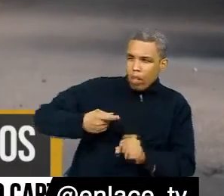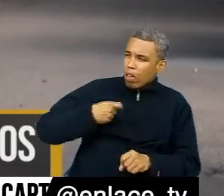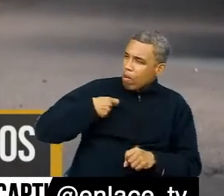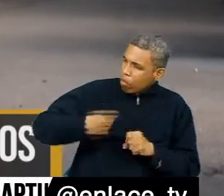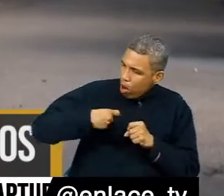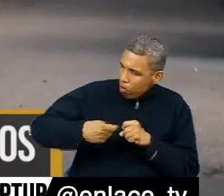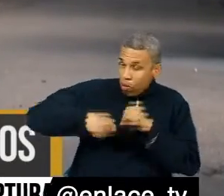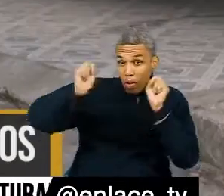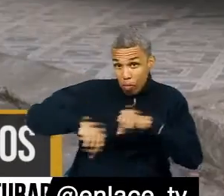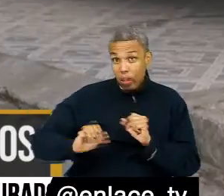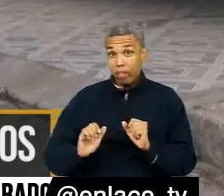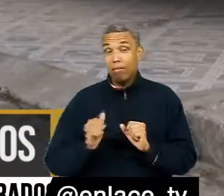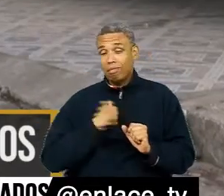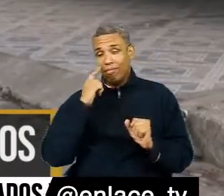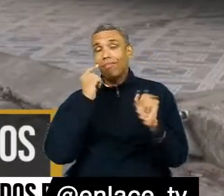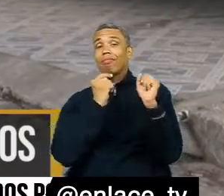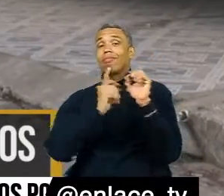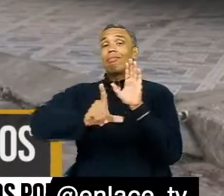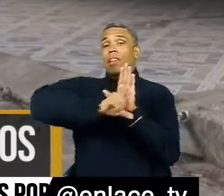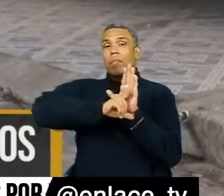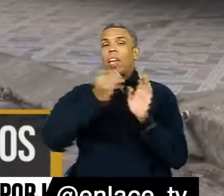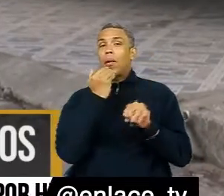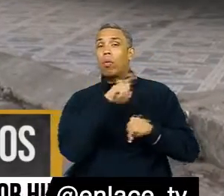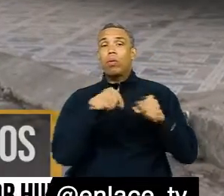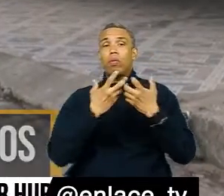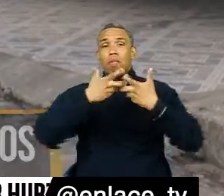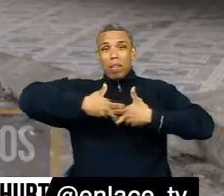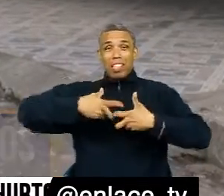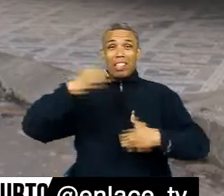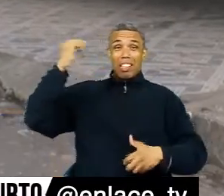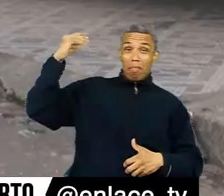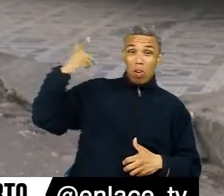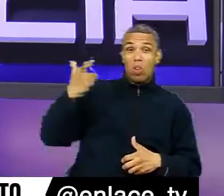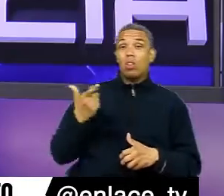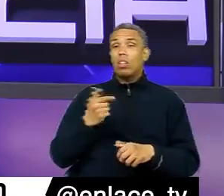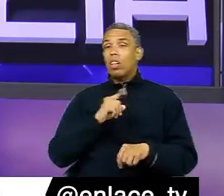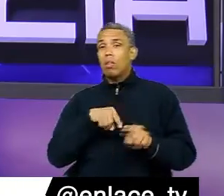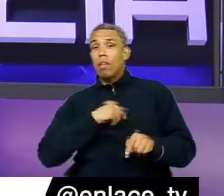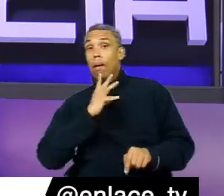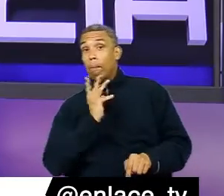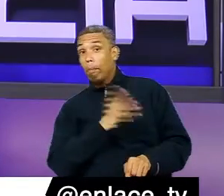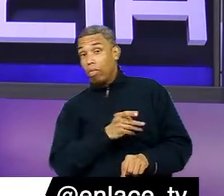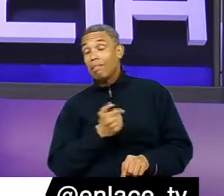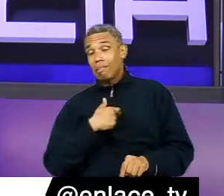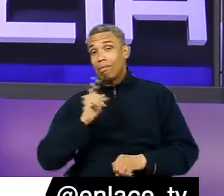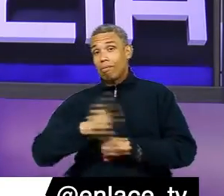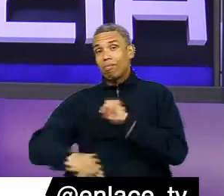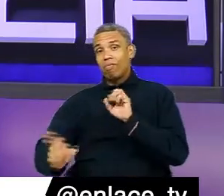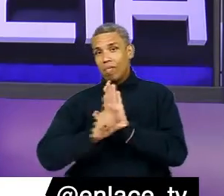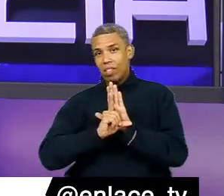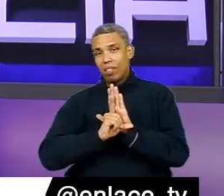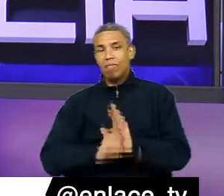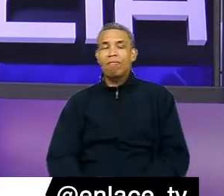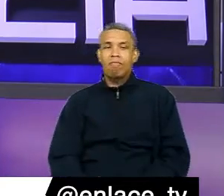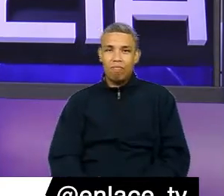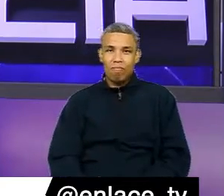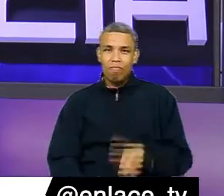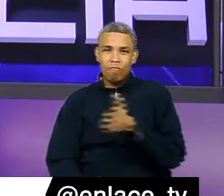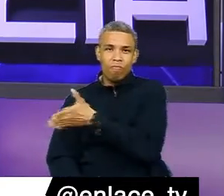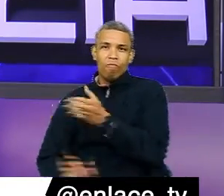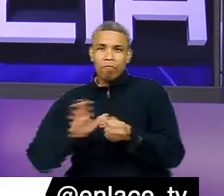sanción presidencial, en donde, de no ser objetada, se convertirá en ley de la República. Y la Junta de Acción Comunal del Barrio Colombia y